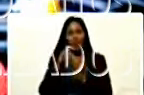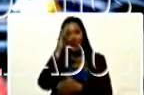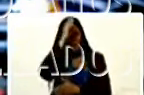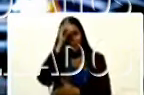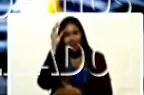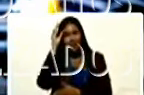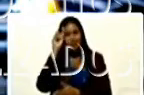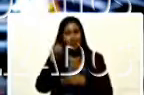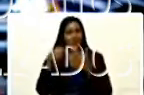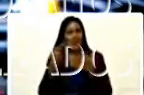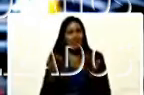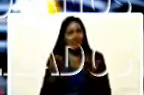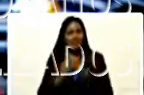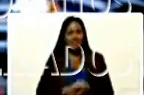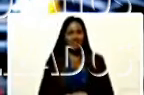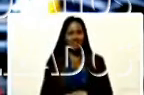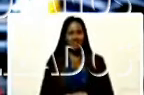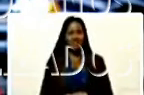Caprilín, caprilín.